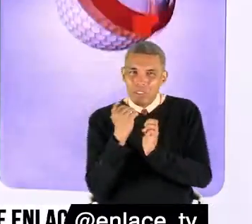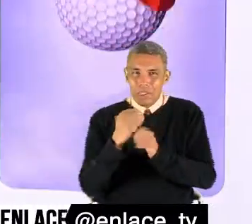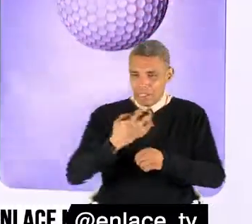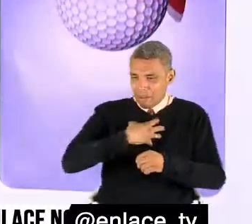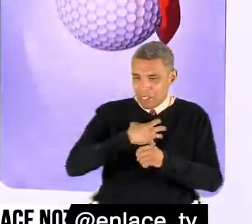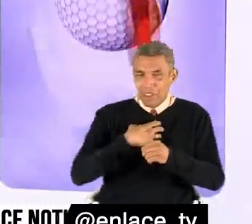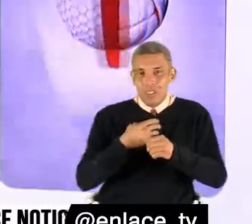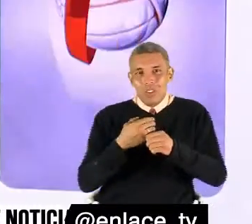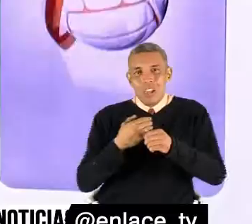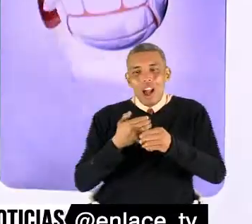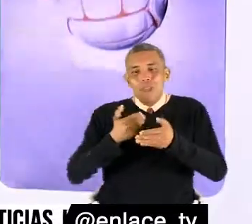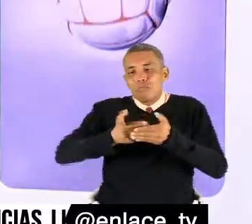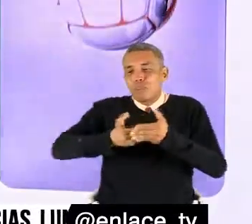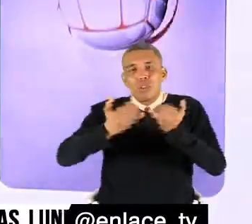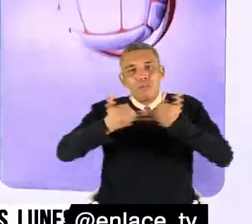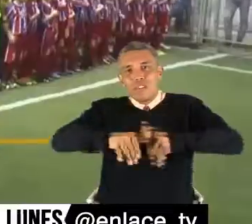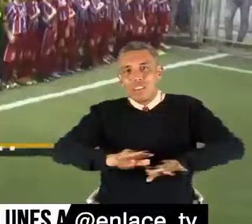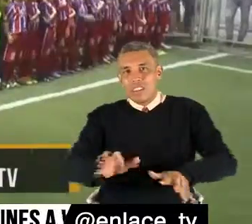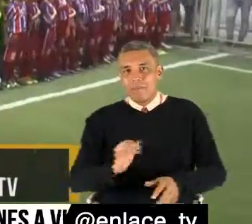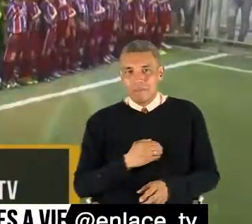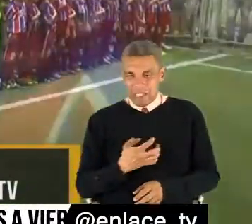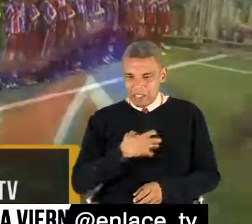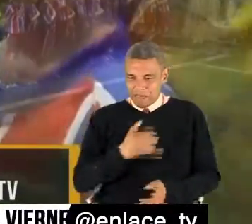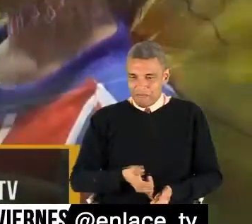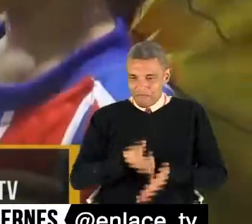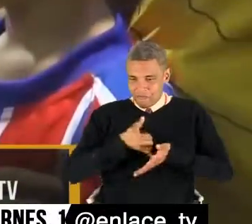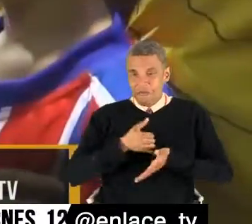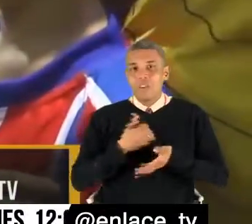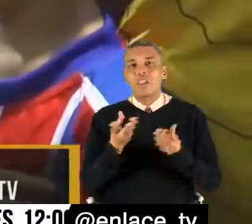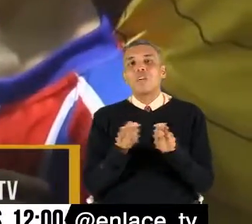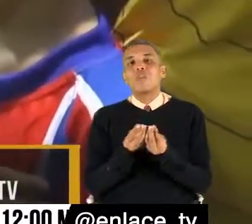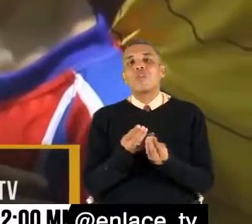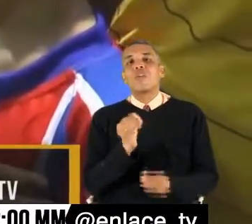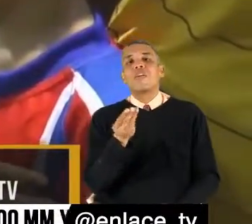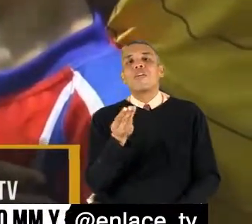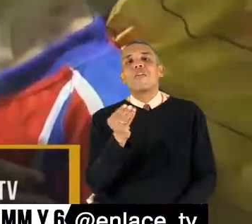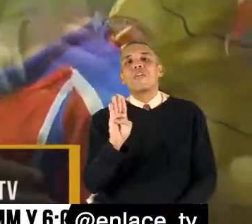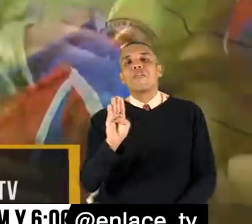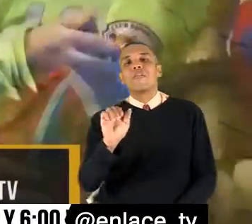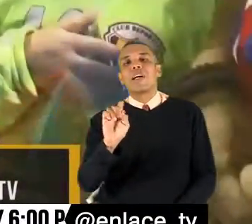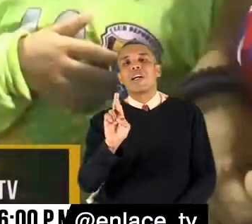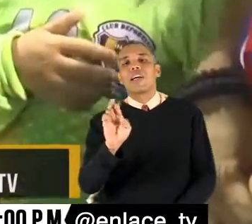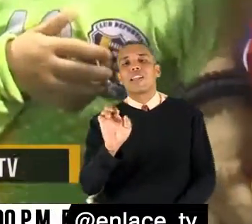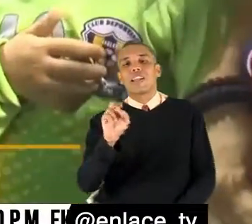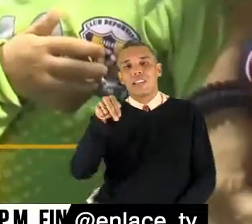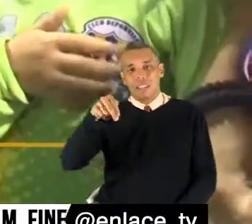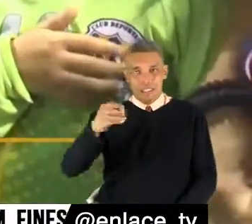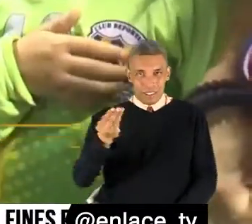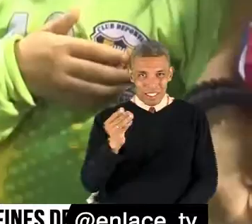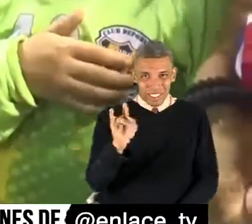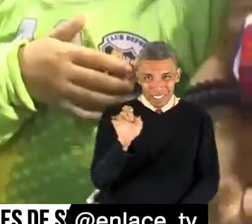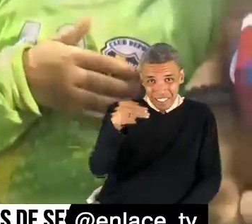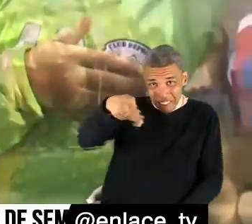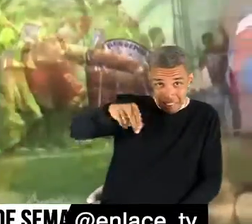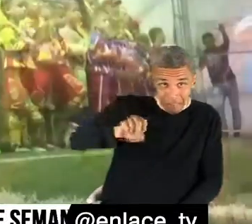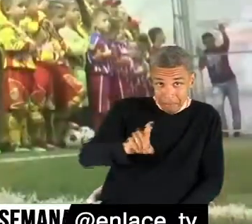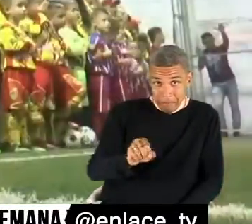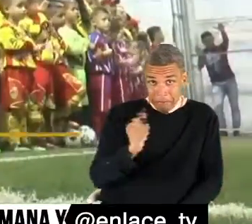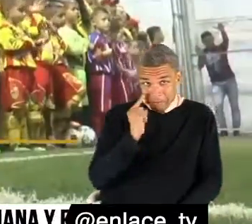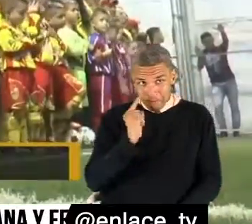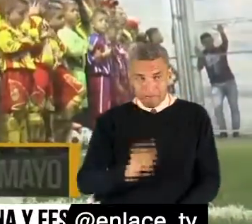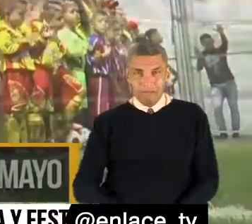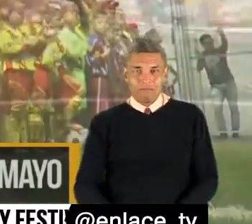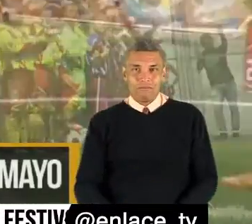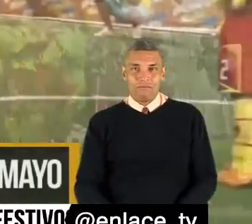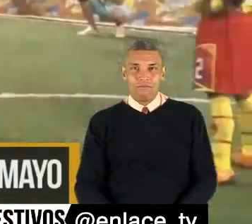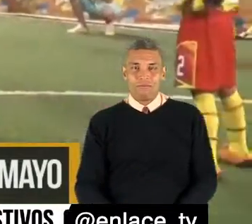fue Barranqueños. Luego de 442 partidos disputados, se conoció el campeón de la justa de los más pequeños de la ciudad.